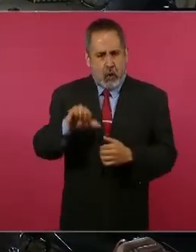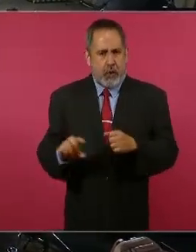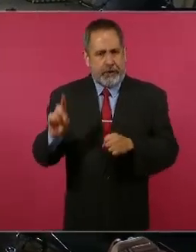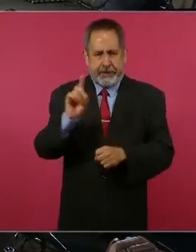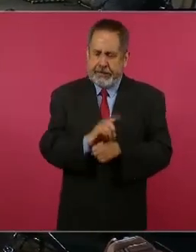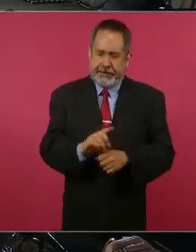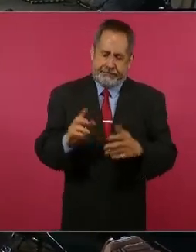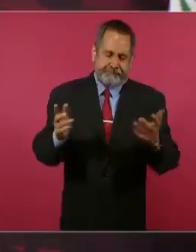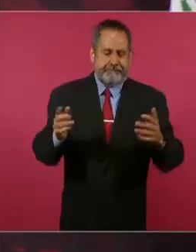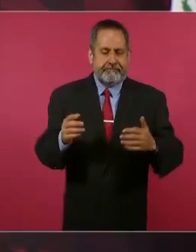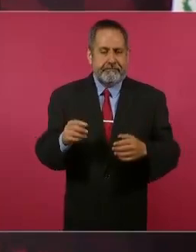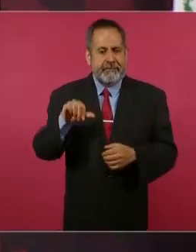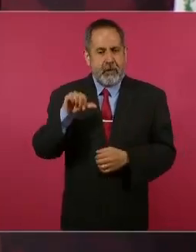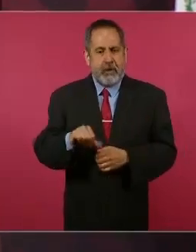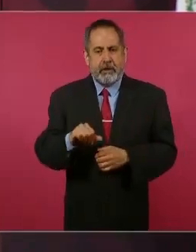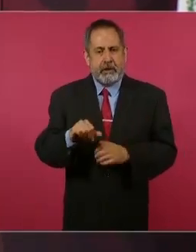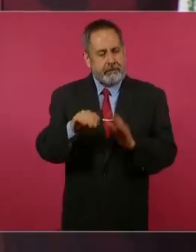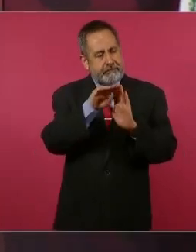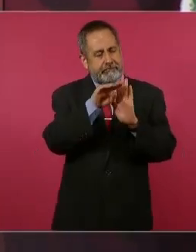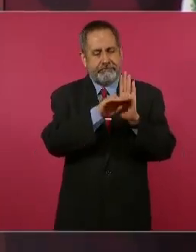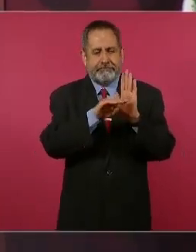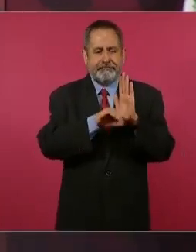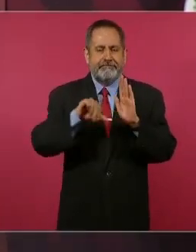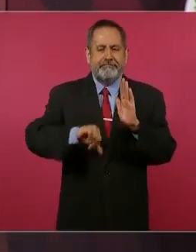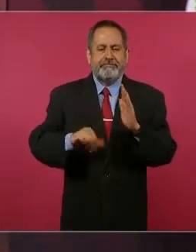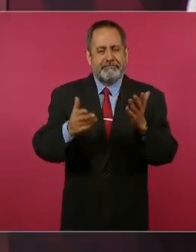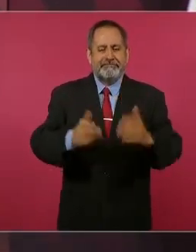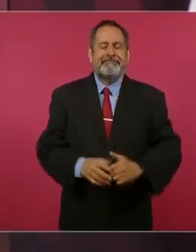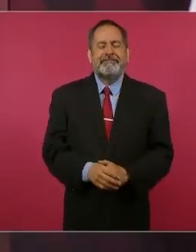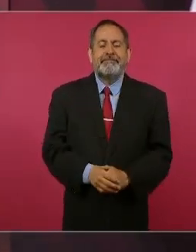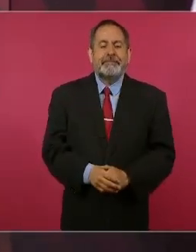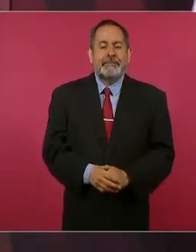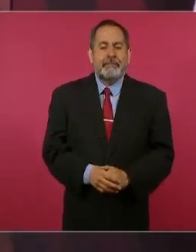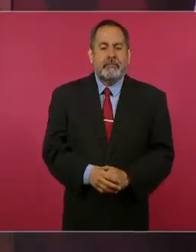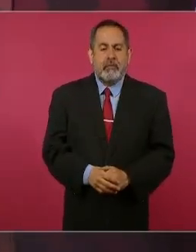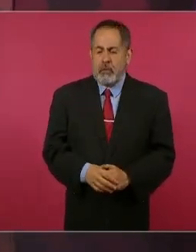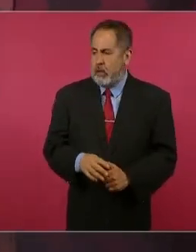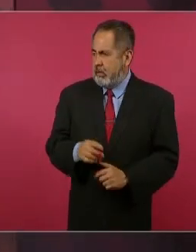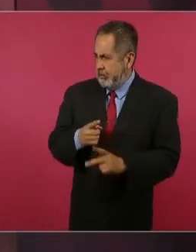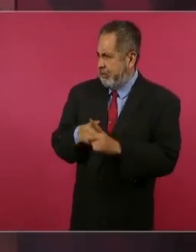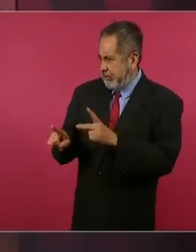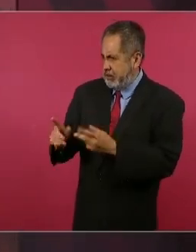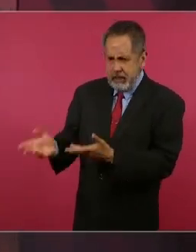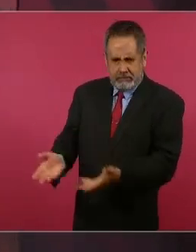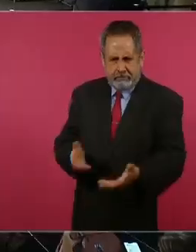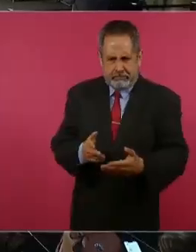agenda. ¿Podemos comenzar?